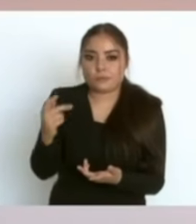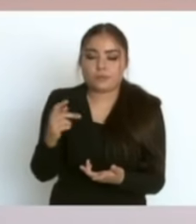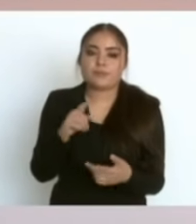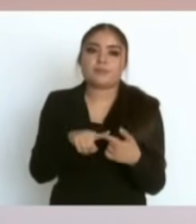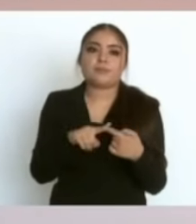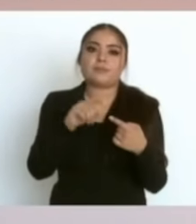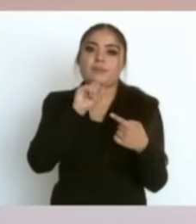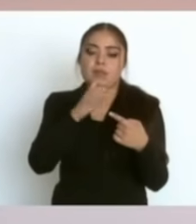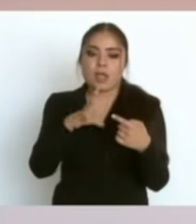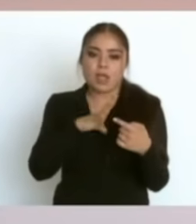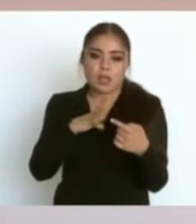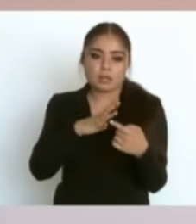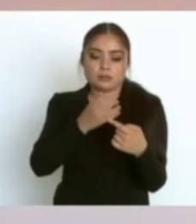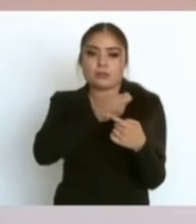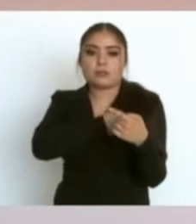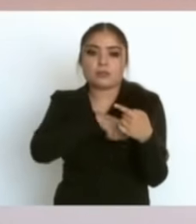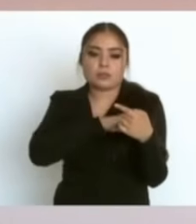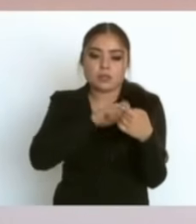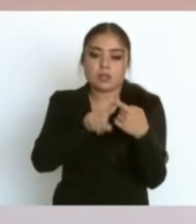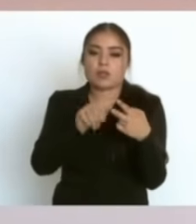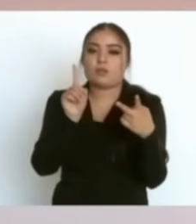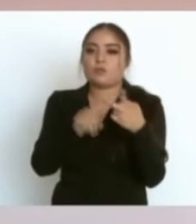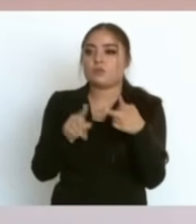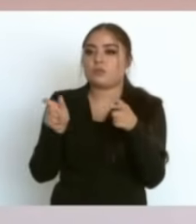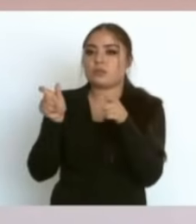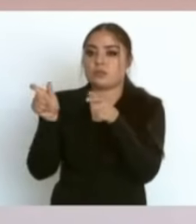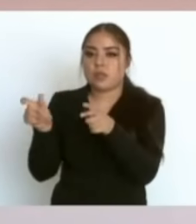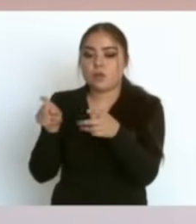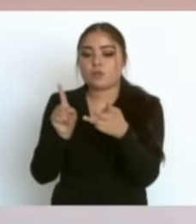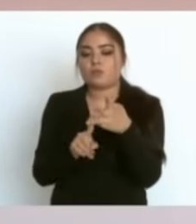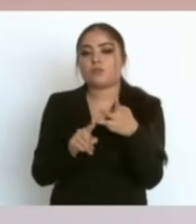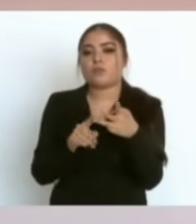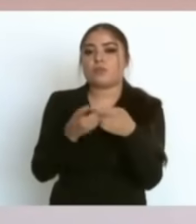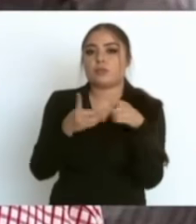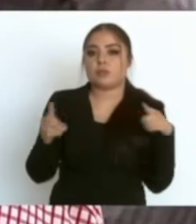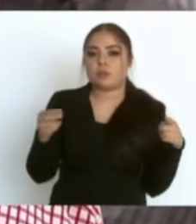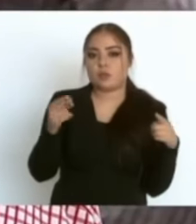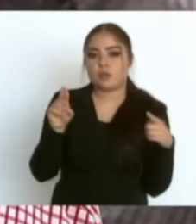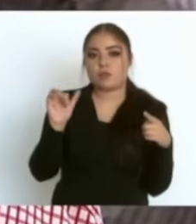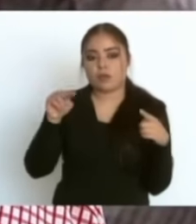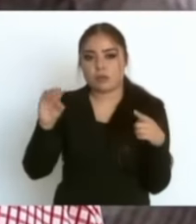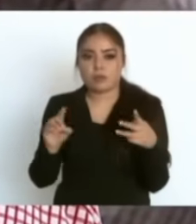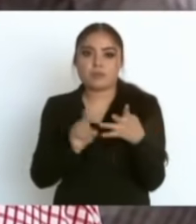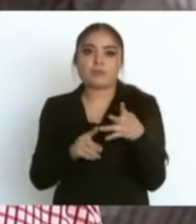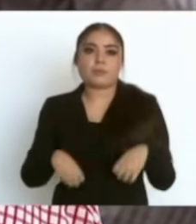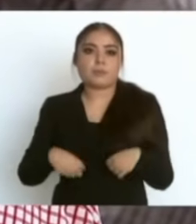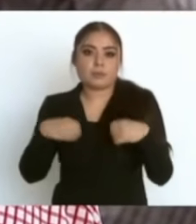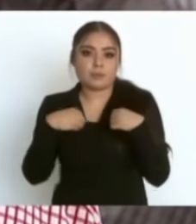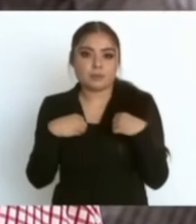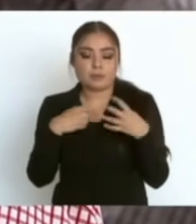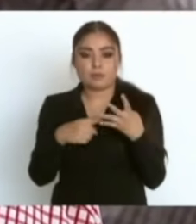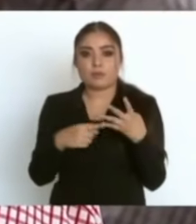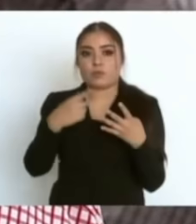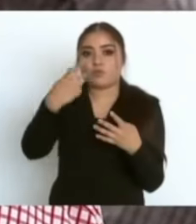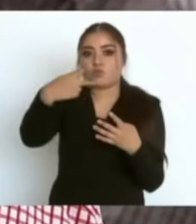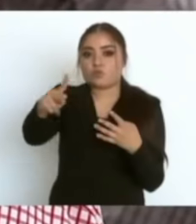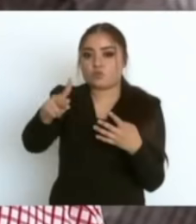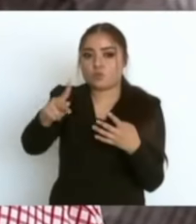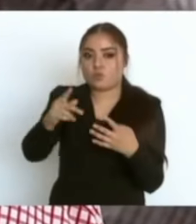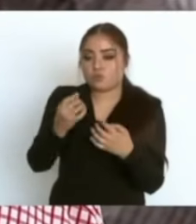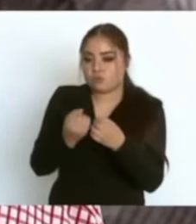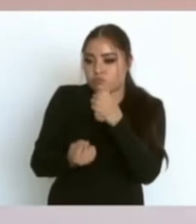incluya salud seguridad desarrollo urbano vivienda un plan